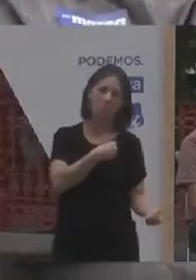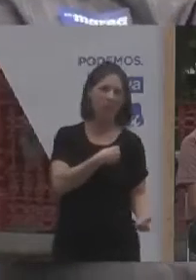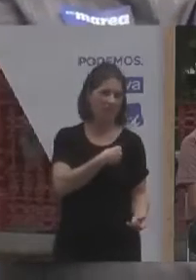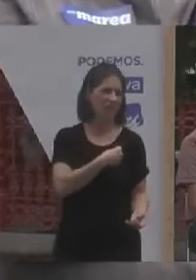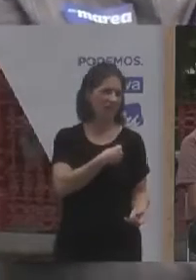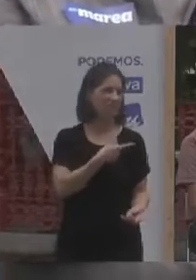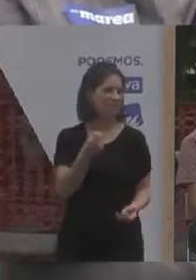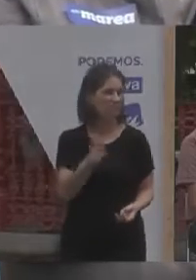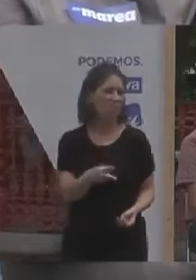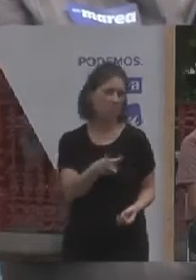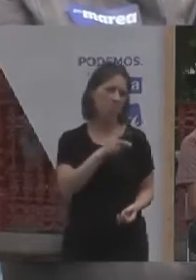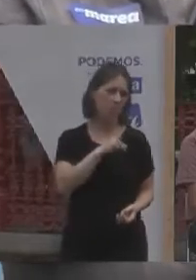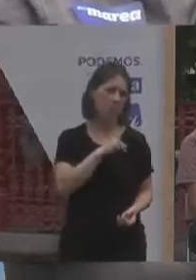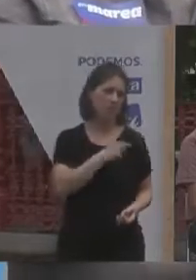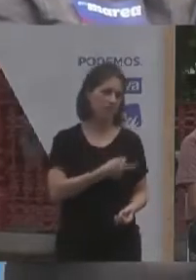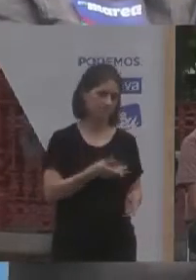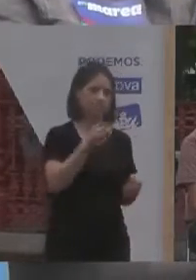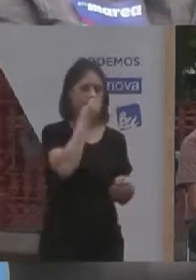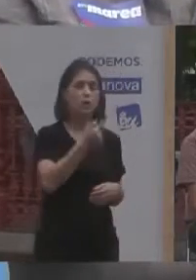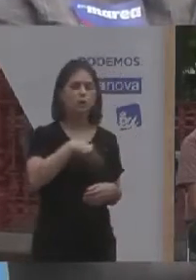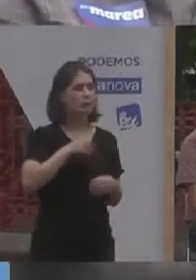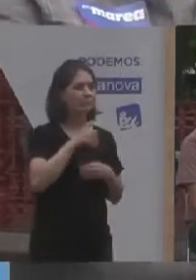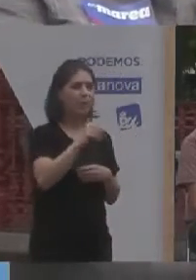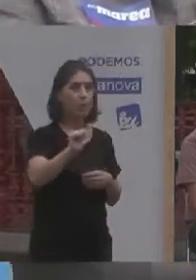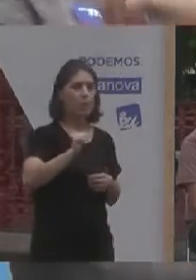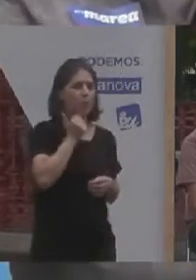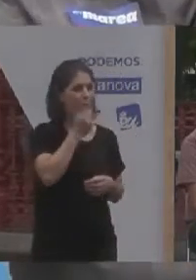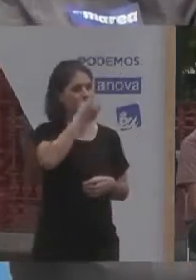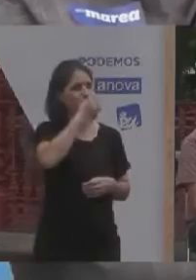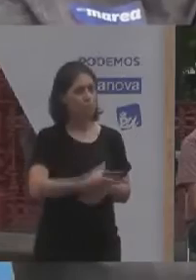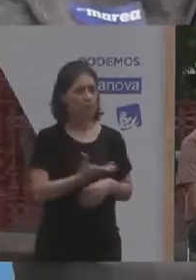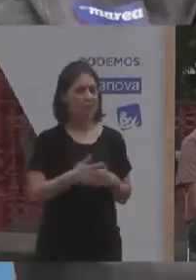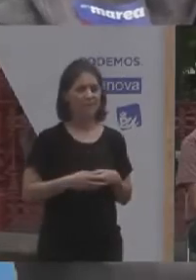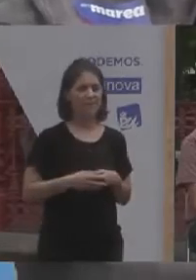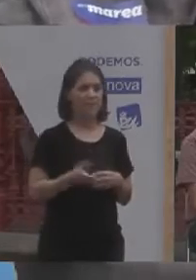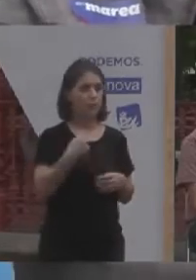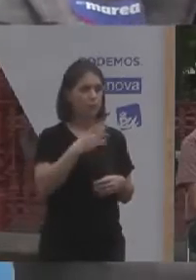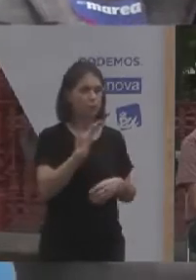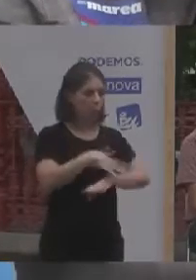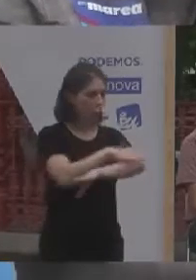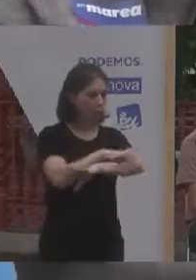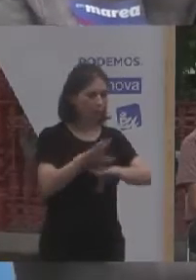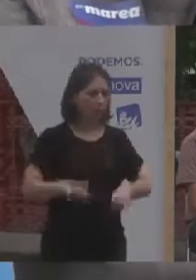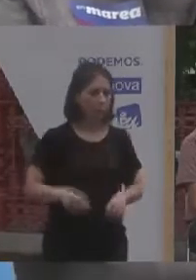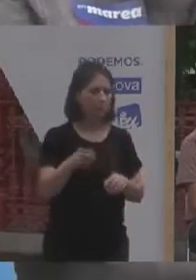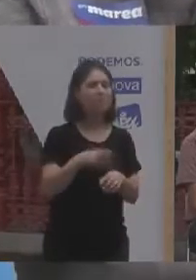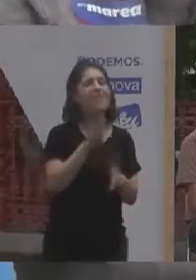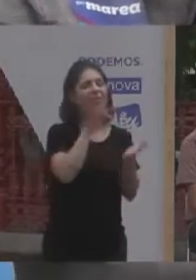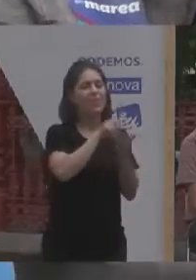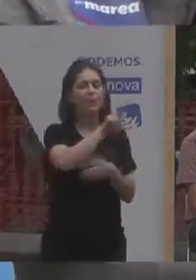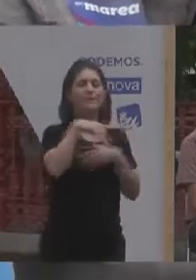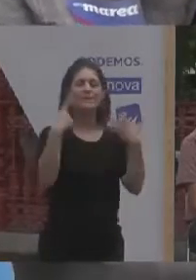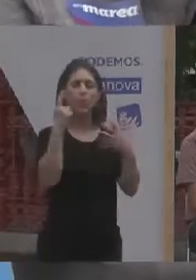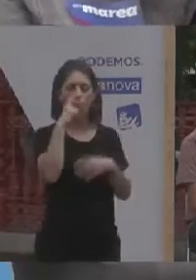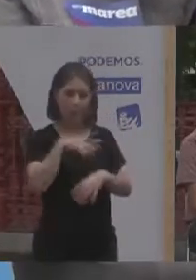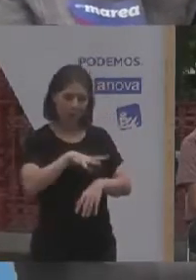Ben, temos unha gran oportunidade de ter o goberno despois do 26 de xullo, temos